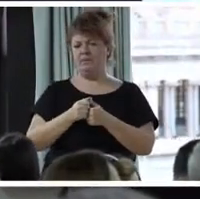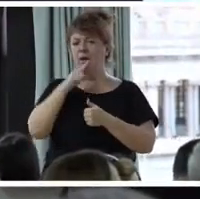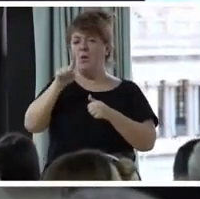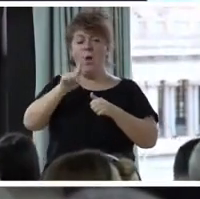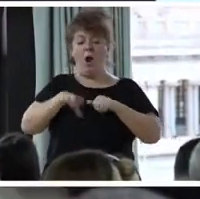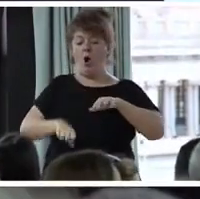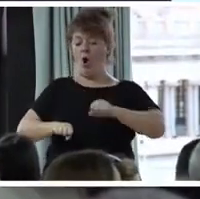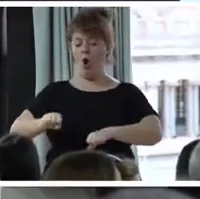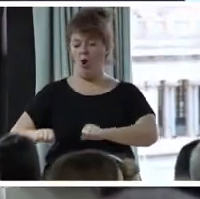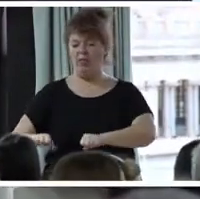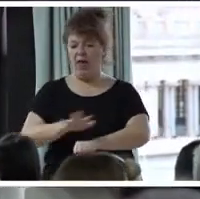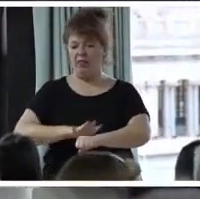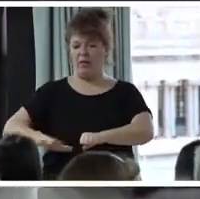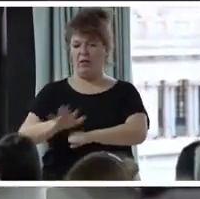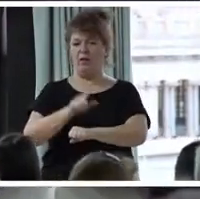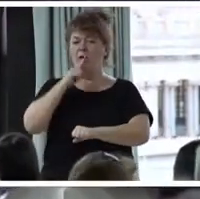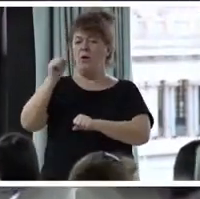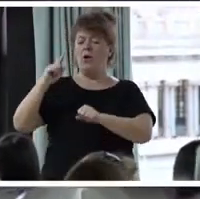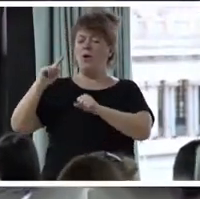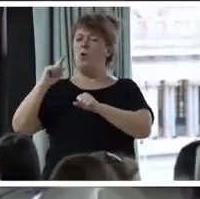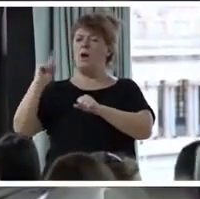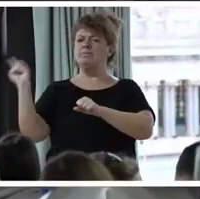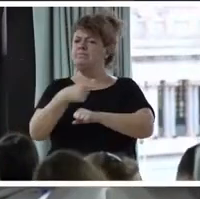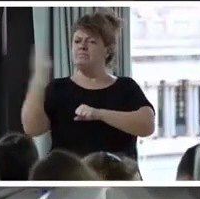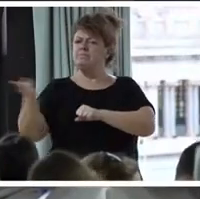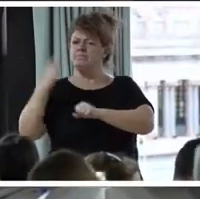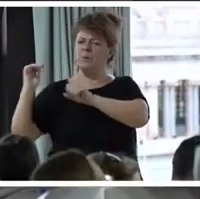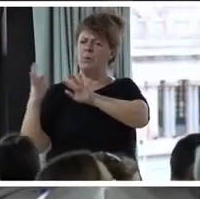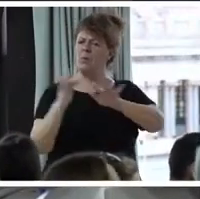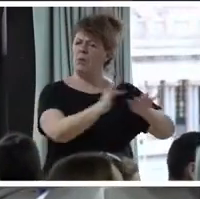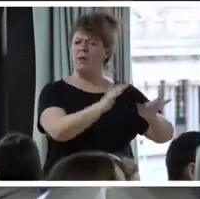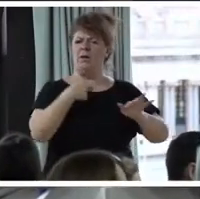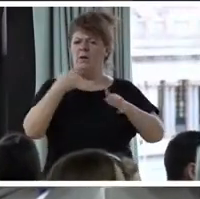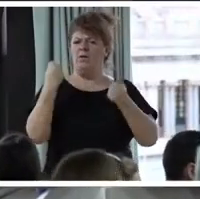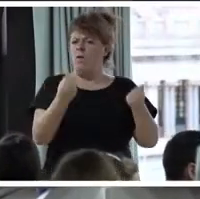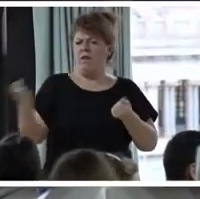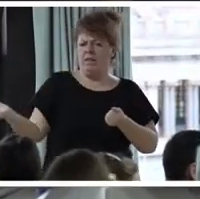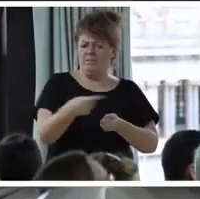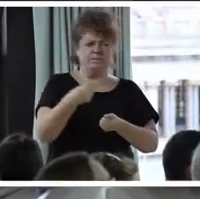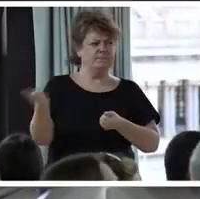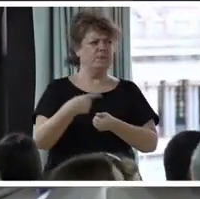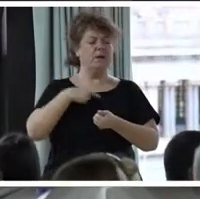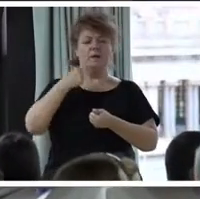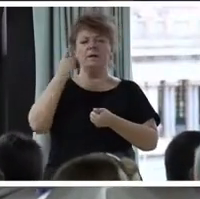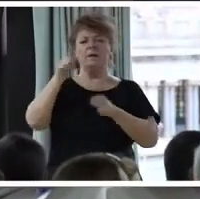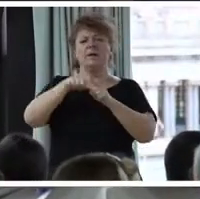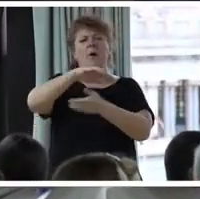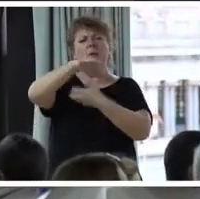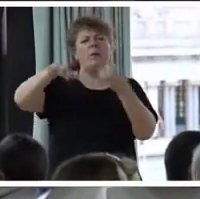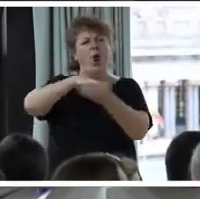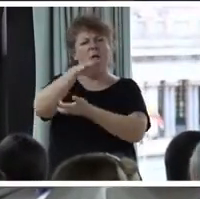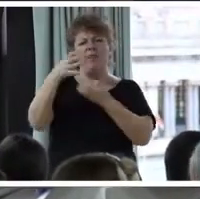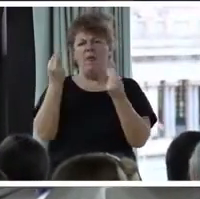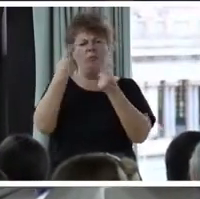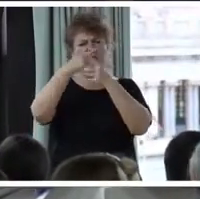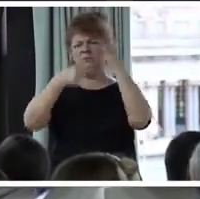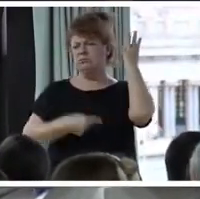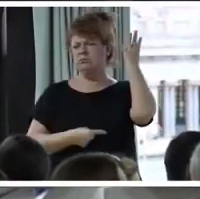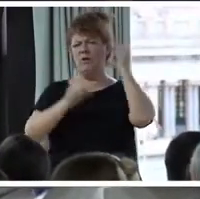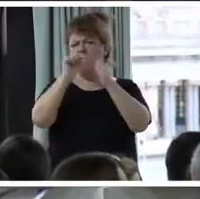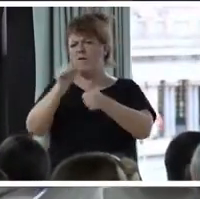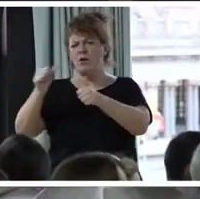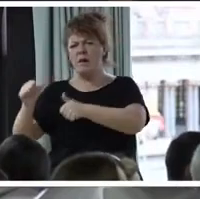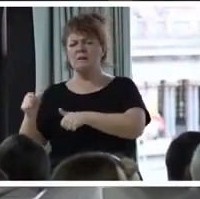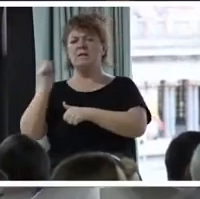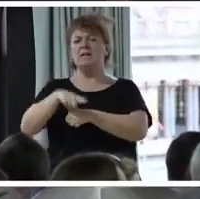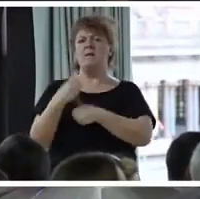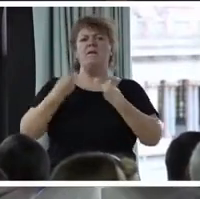colonización en la que se ha vivido desplazamientos forzosos en la que se ha vivido violencia de muchas formas y maneras